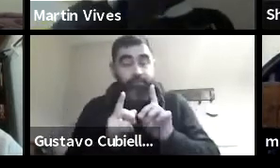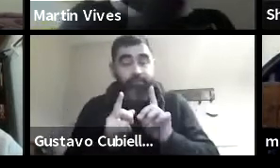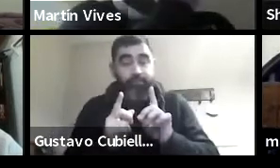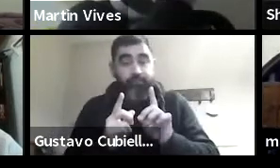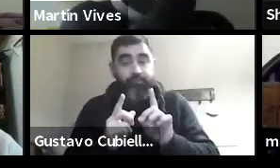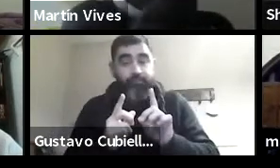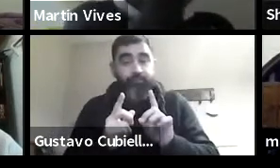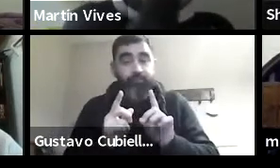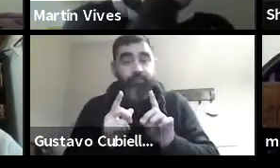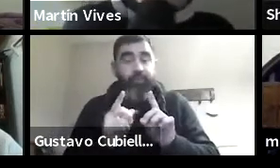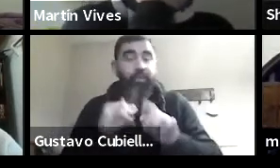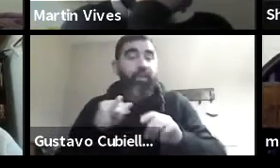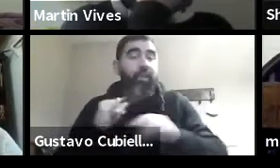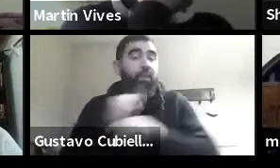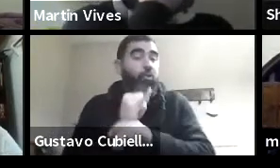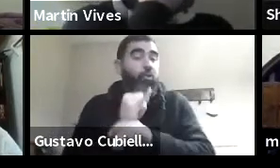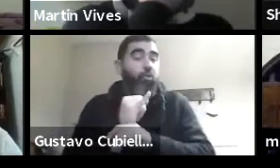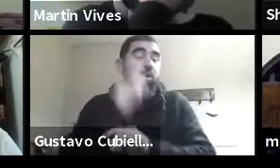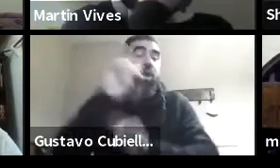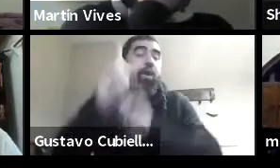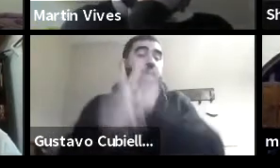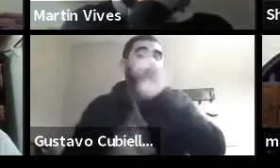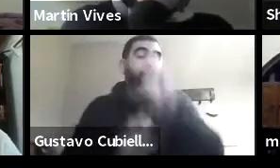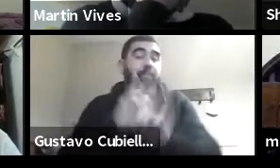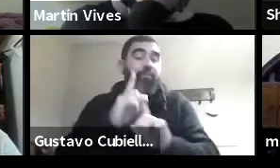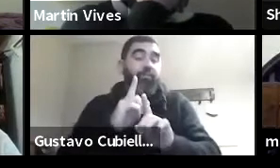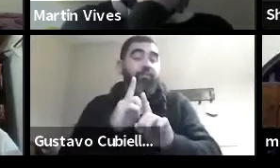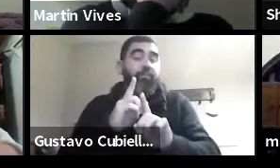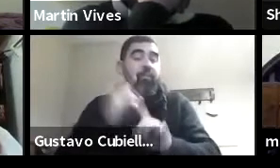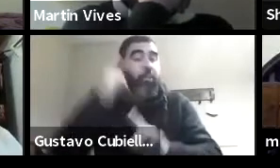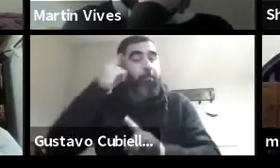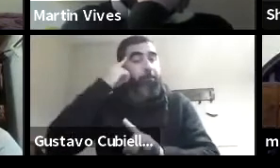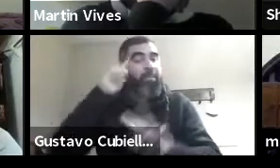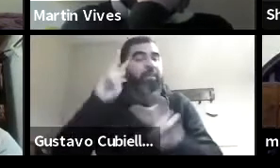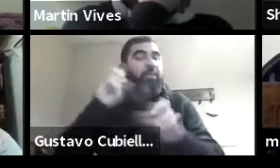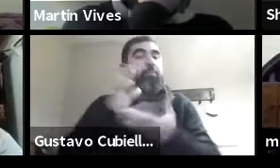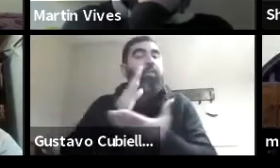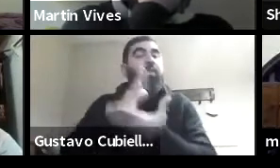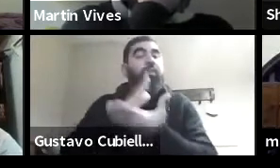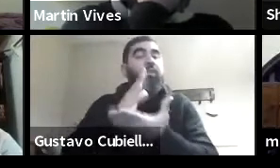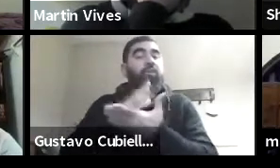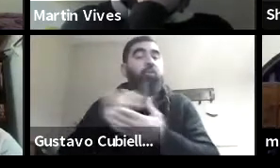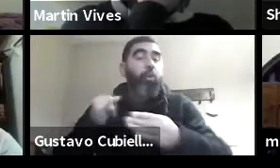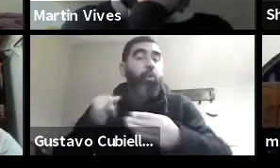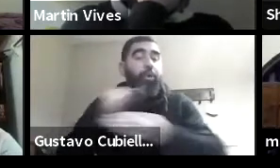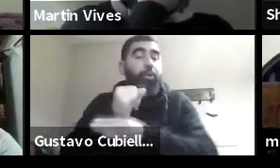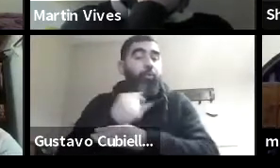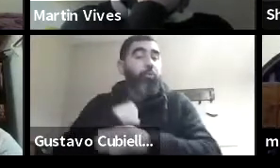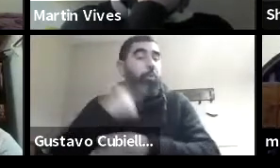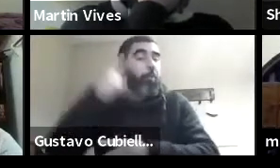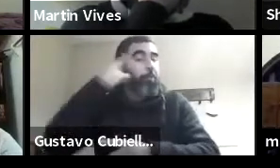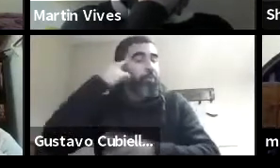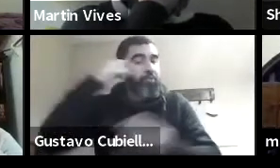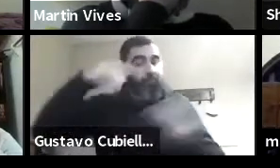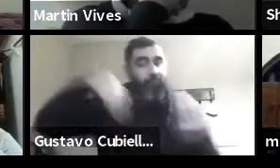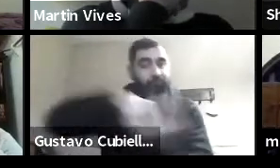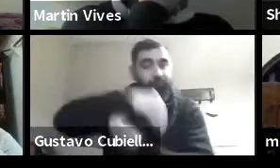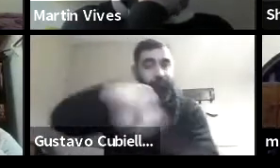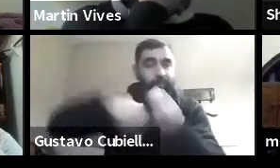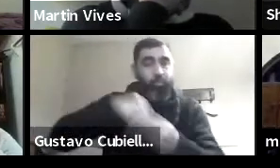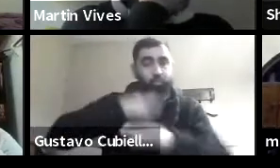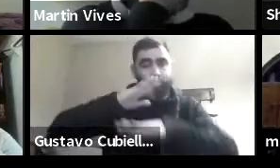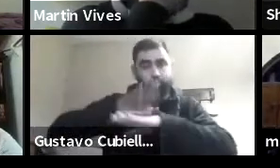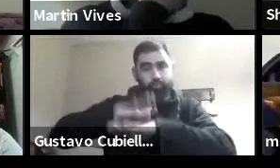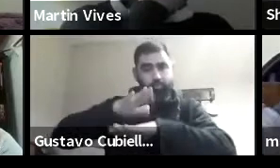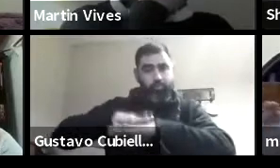en este error conceptual de alguna manera, porque desde el paradigma de derecho sería un error conceptual el pensar lo que es la familia, que se tiene que hacer cargo,